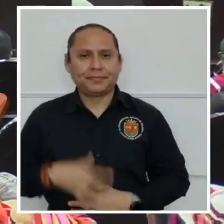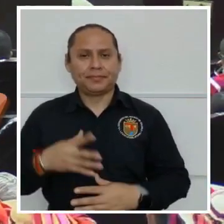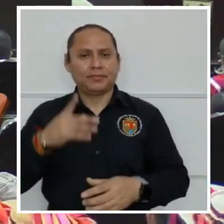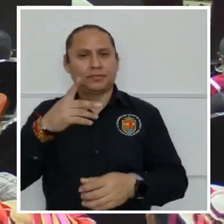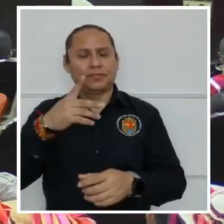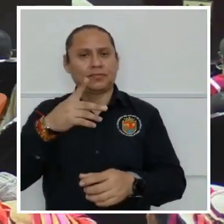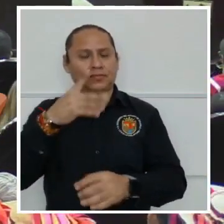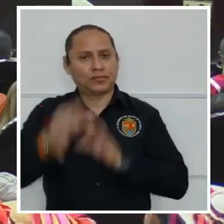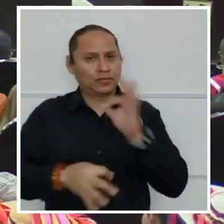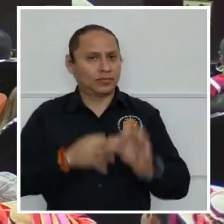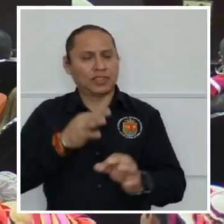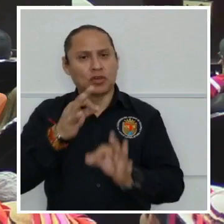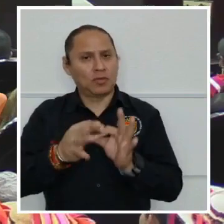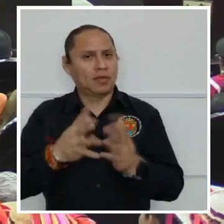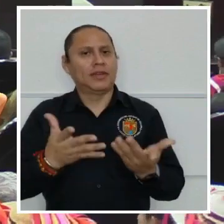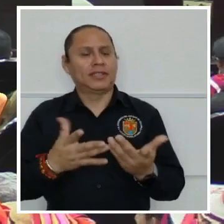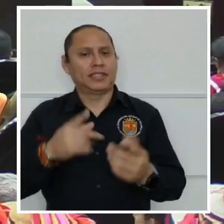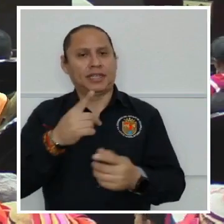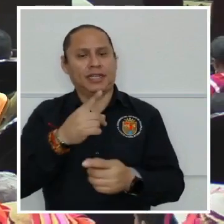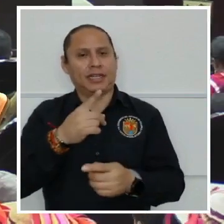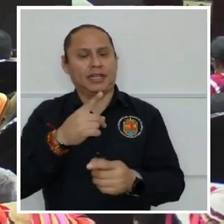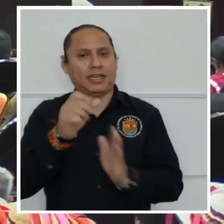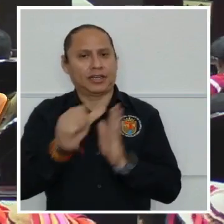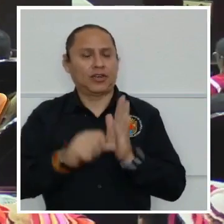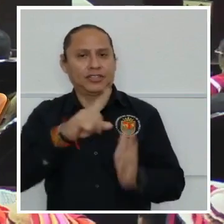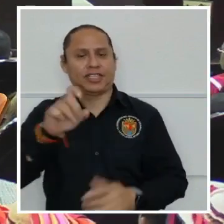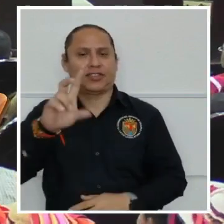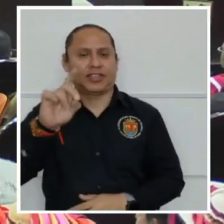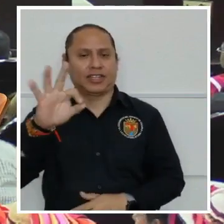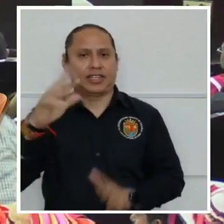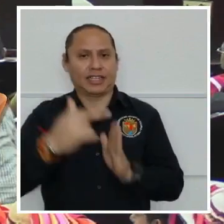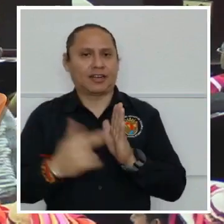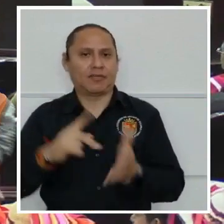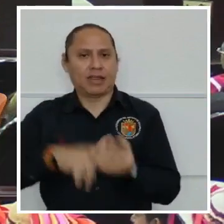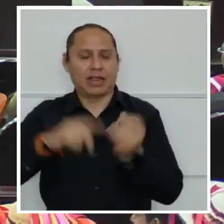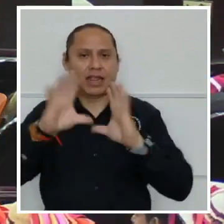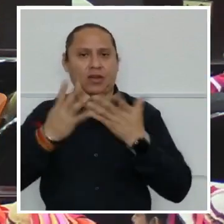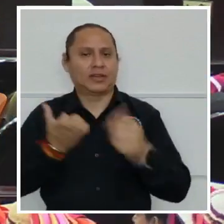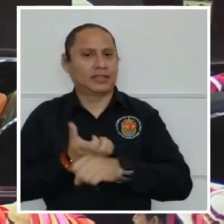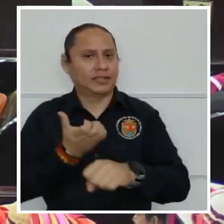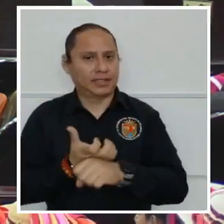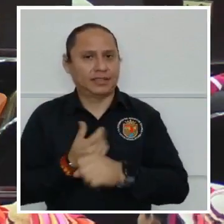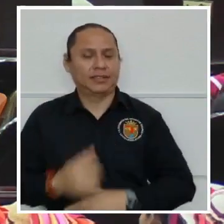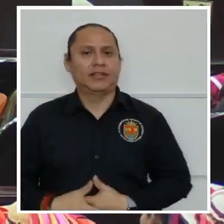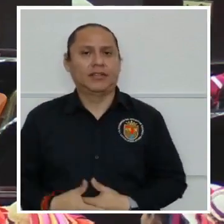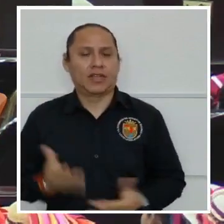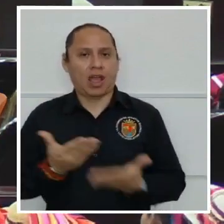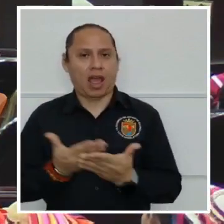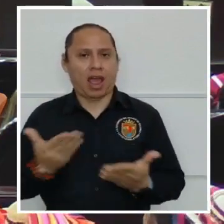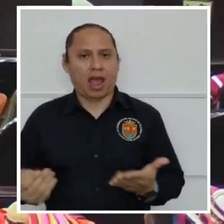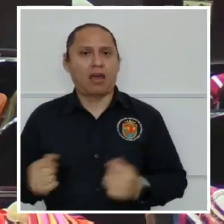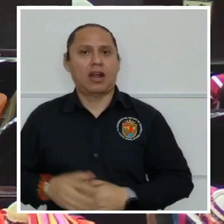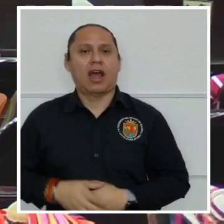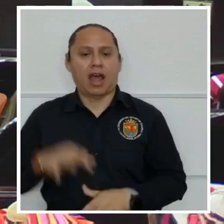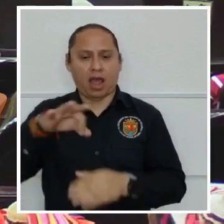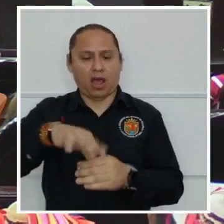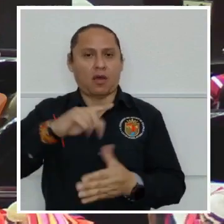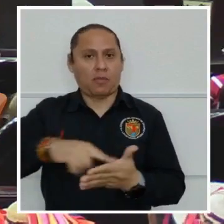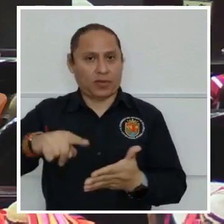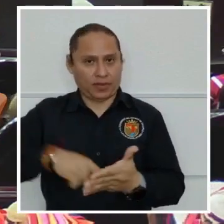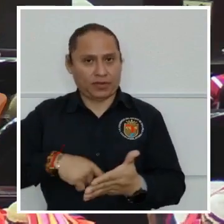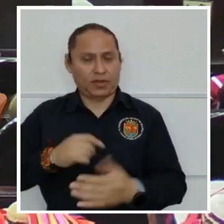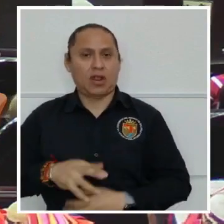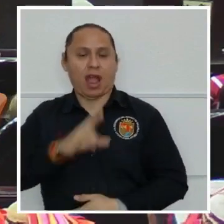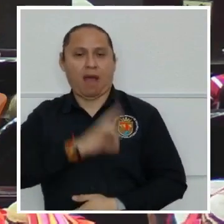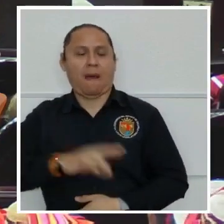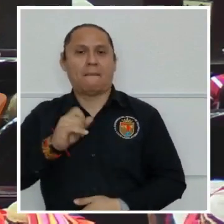En cumplimiento al artículo 133 del Reglamento Interior de este propio Poder Legislativo, procederemos a someter a votación